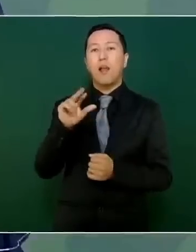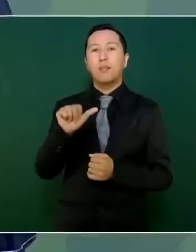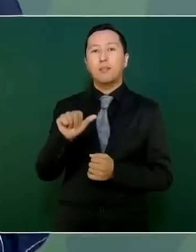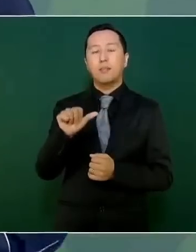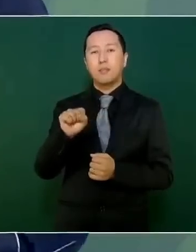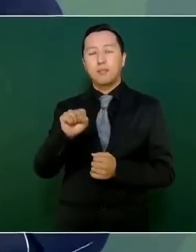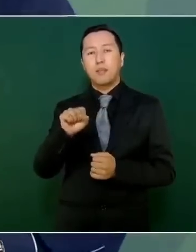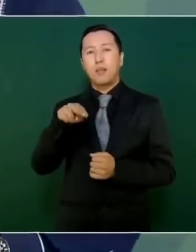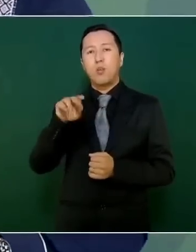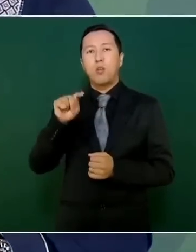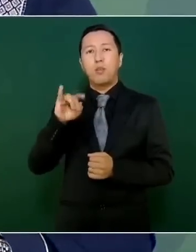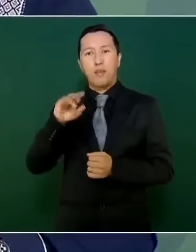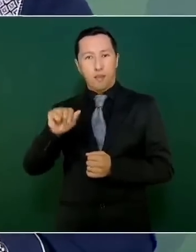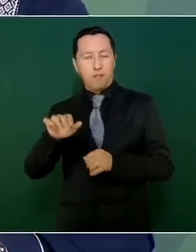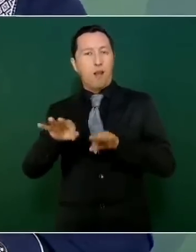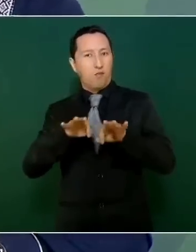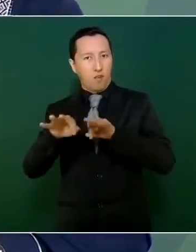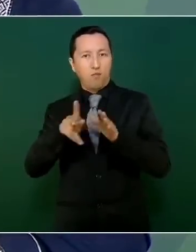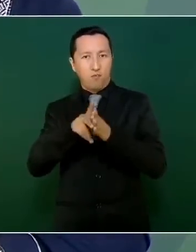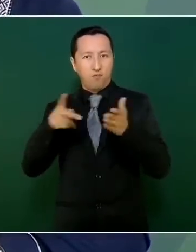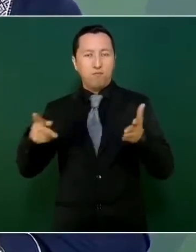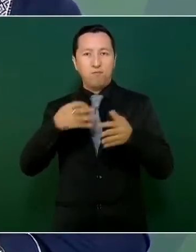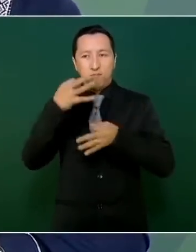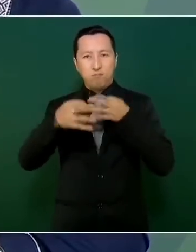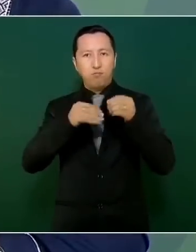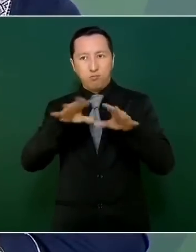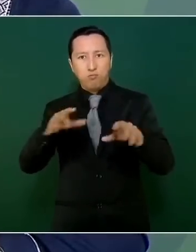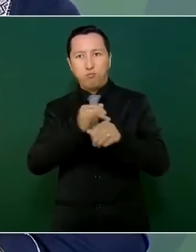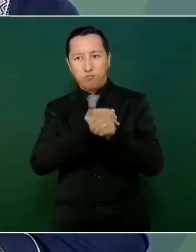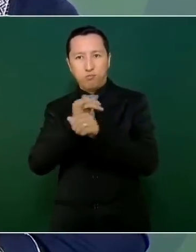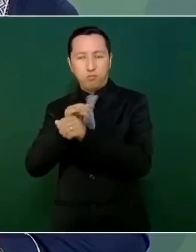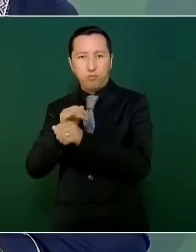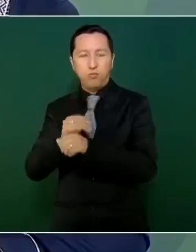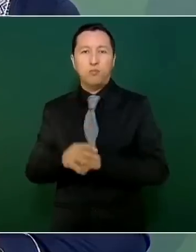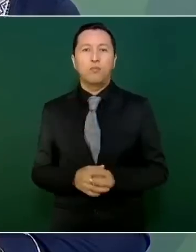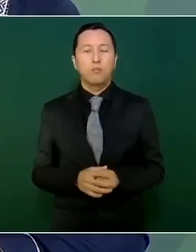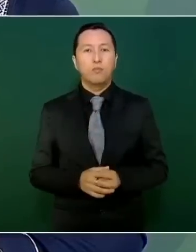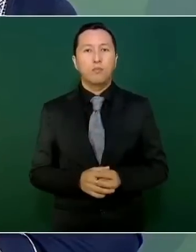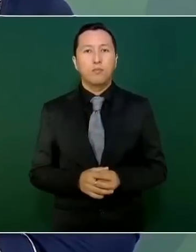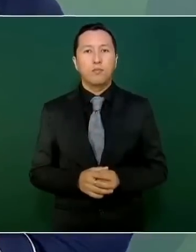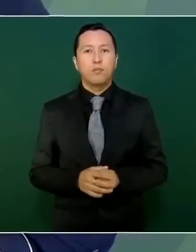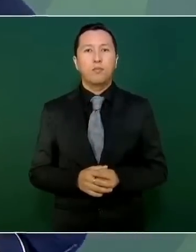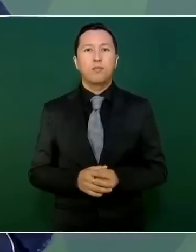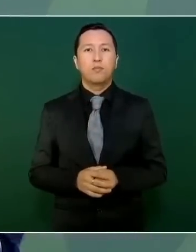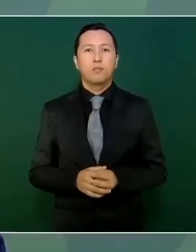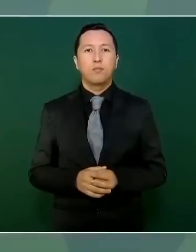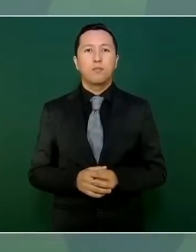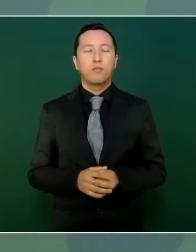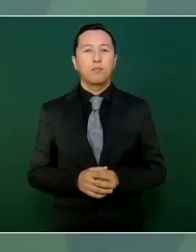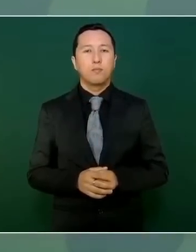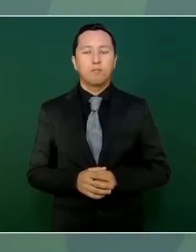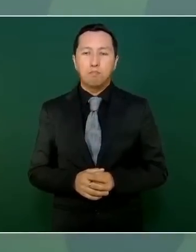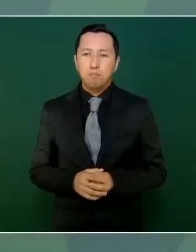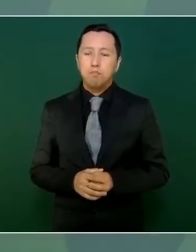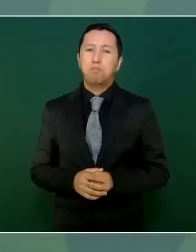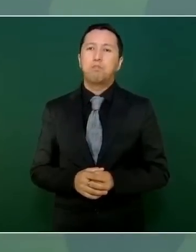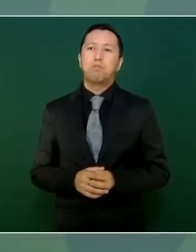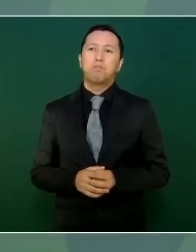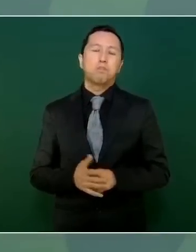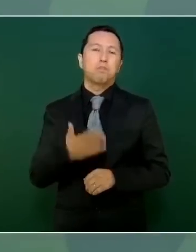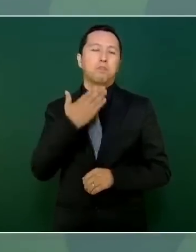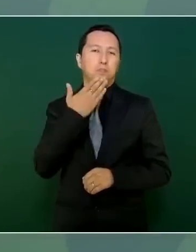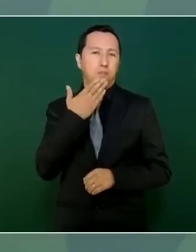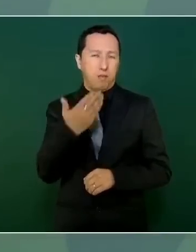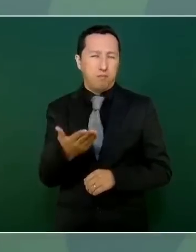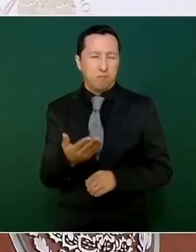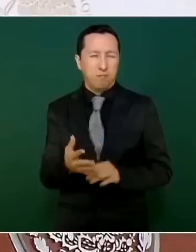Mira, tienes razón. en lo que sostiene sobre